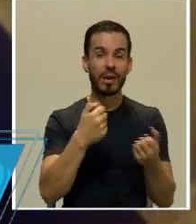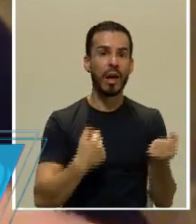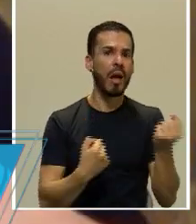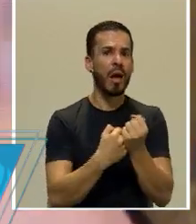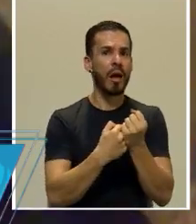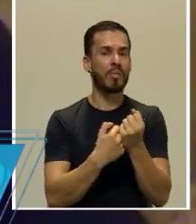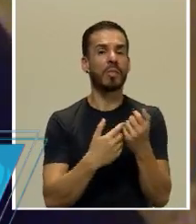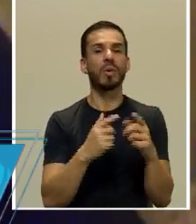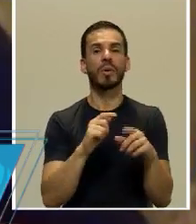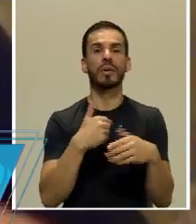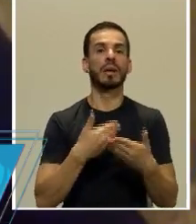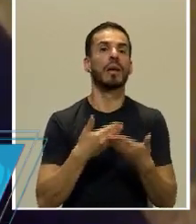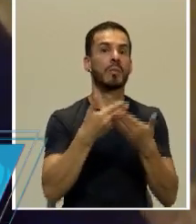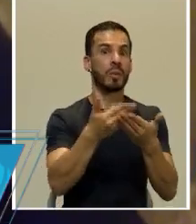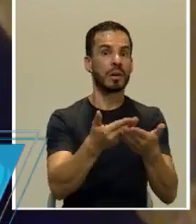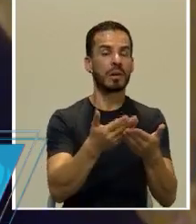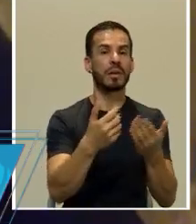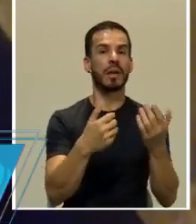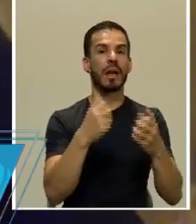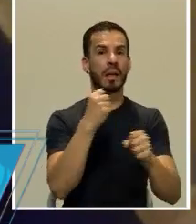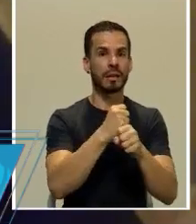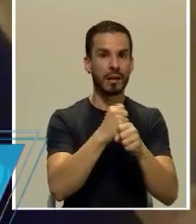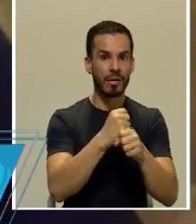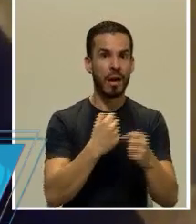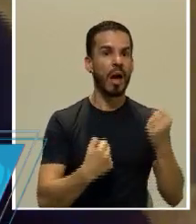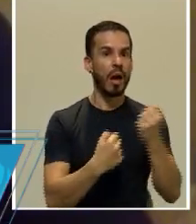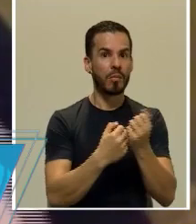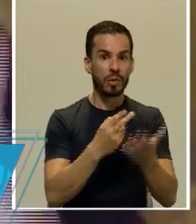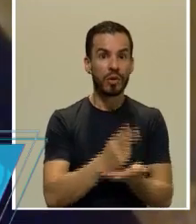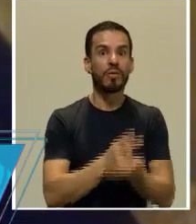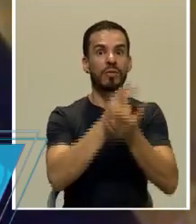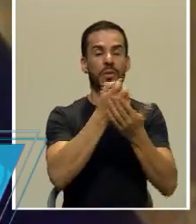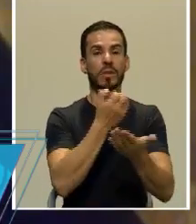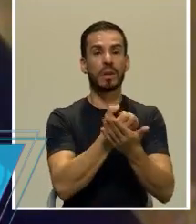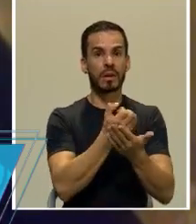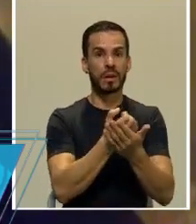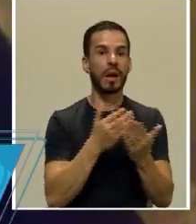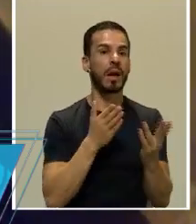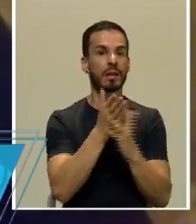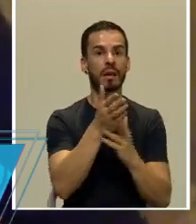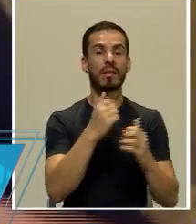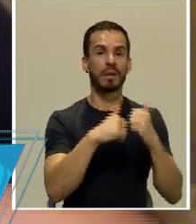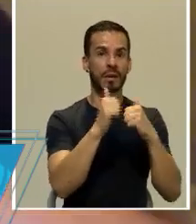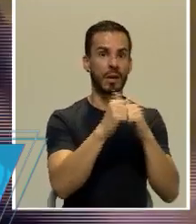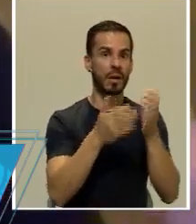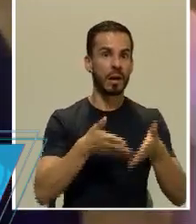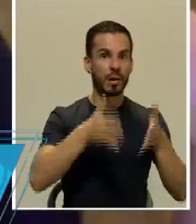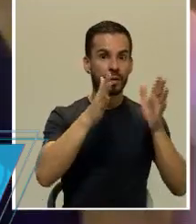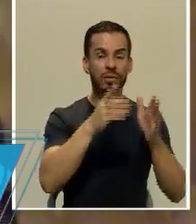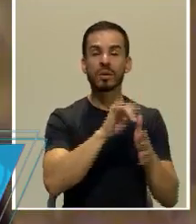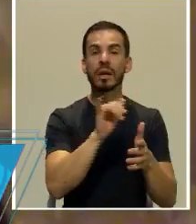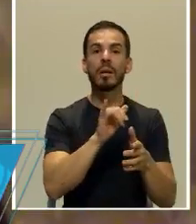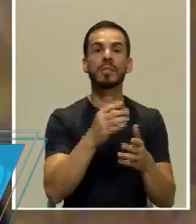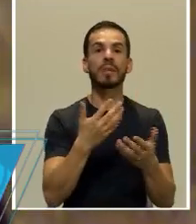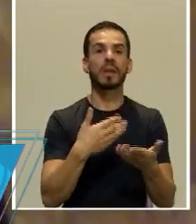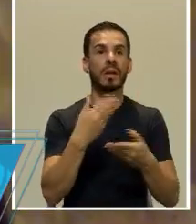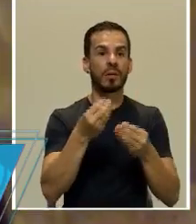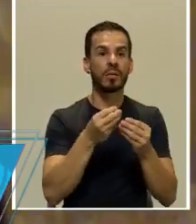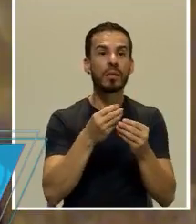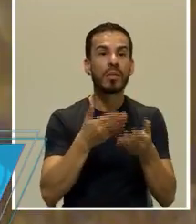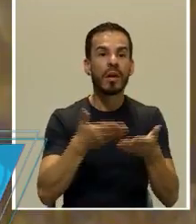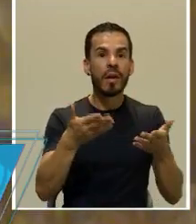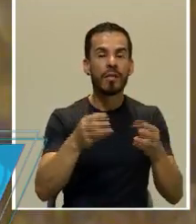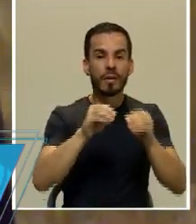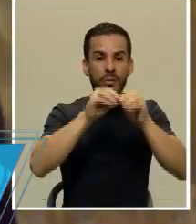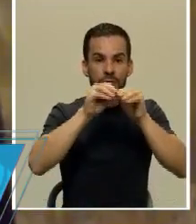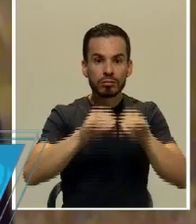montón de, bueno, por un lado genera empleos y apoya la recuperación económica a través de la construcción, pero también genera un efecto catalizador alrededor